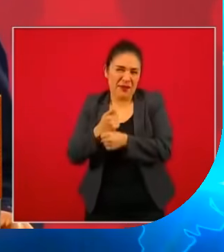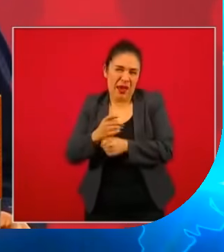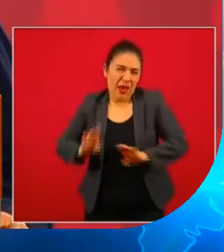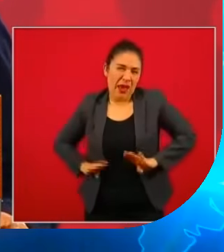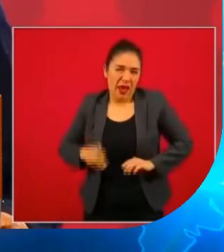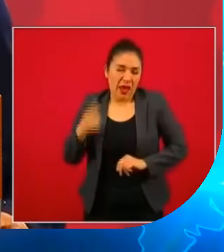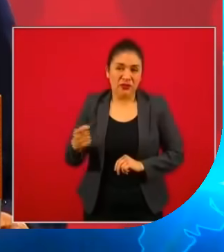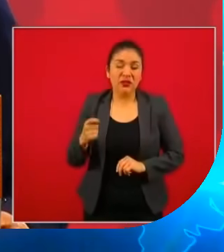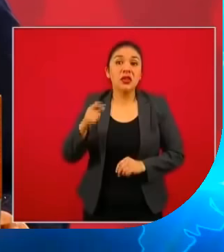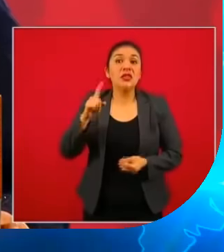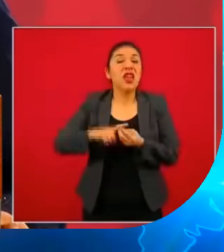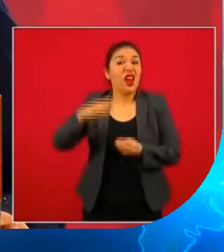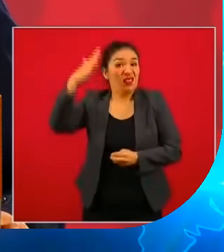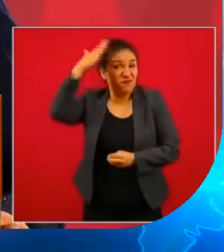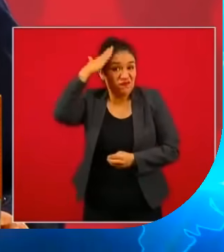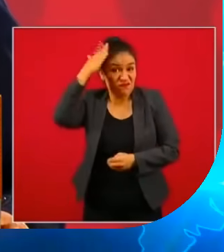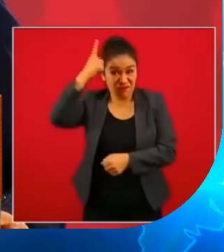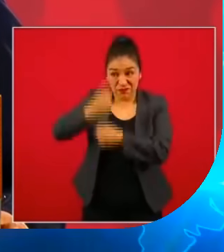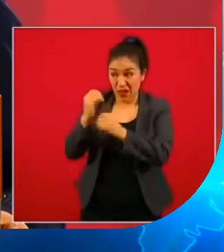los machuchones,